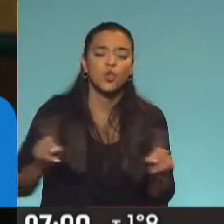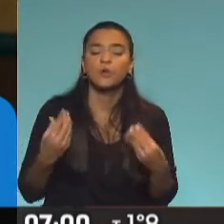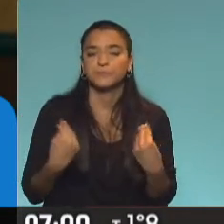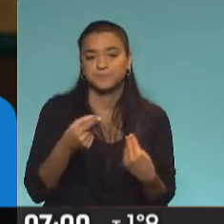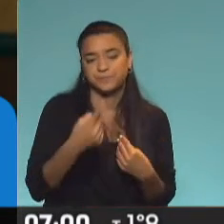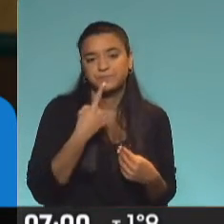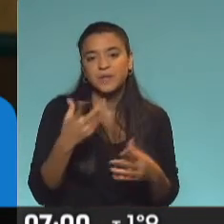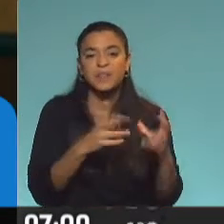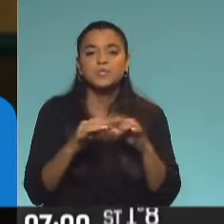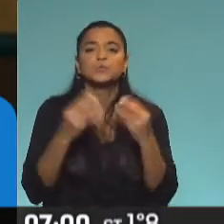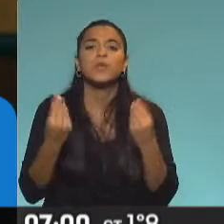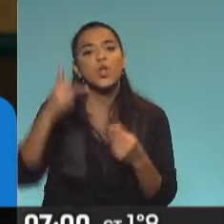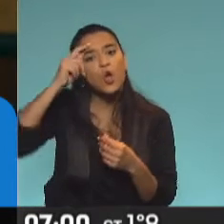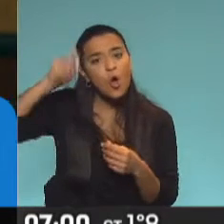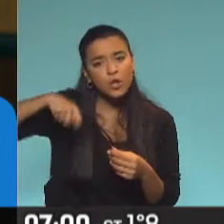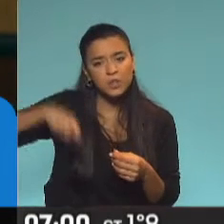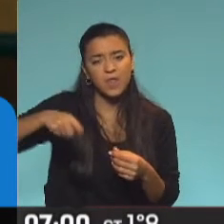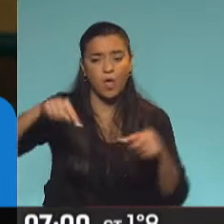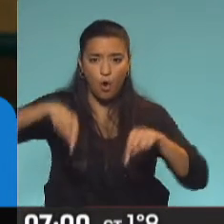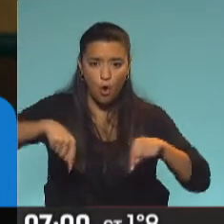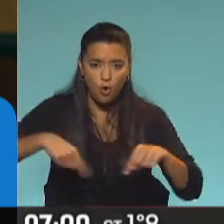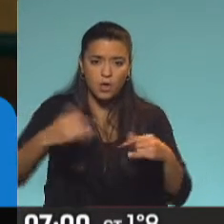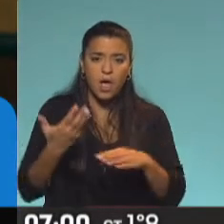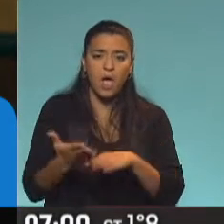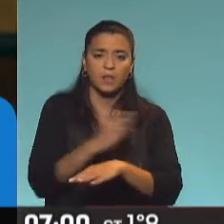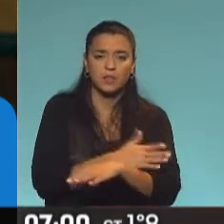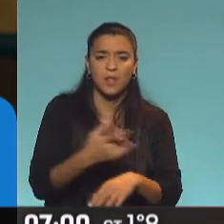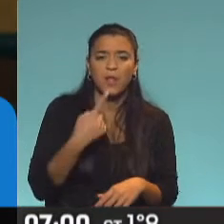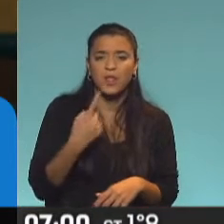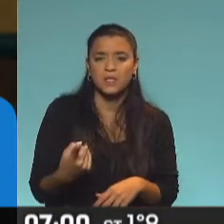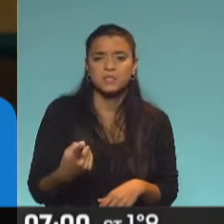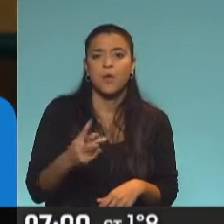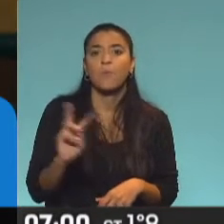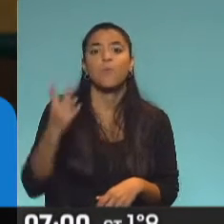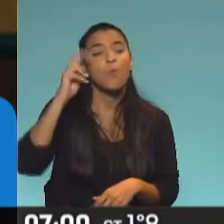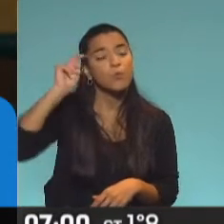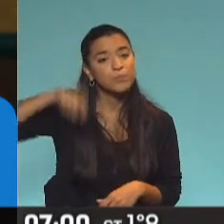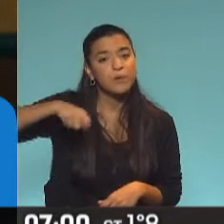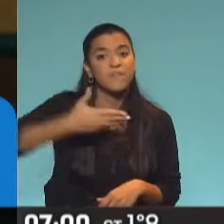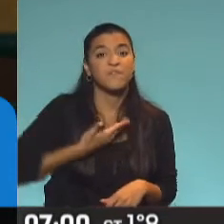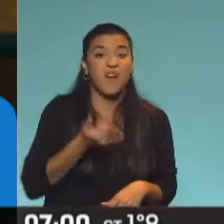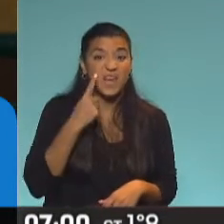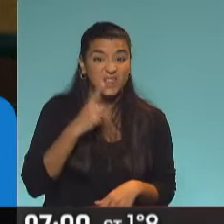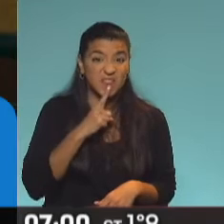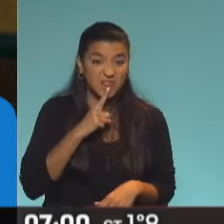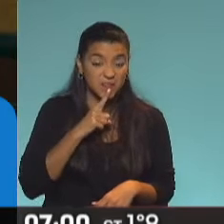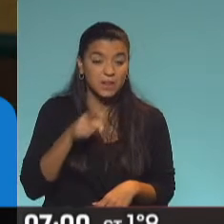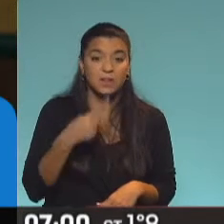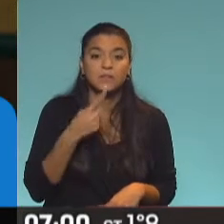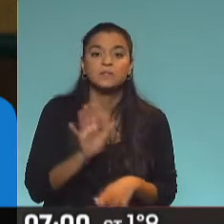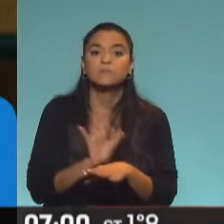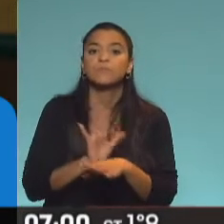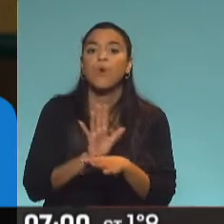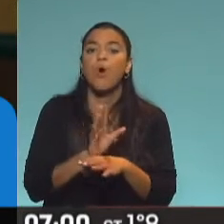por otro lado. La Corte funciona hoy, lo decía el difunto juez Carlos Fait, como un almacén de